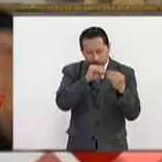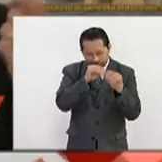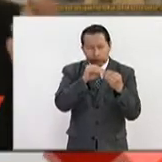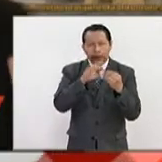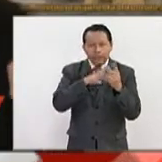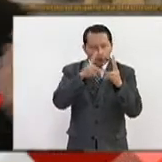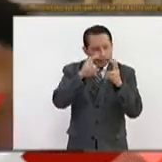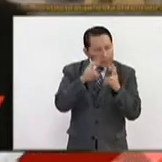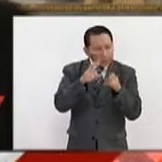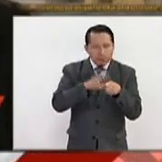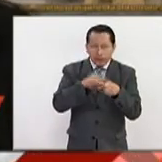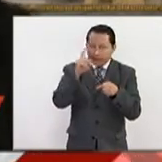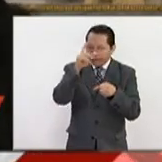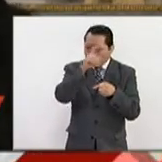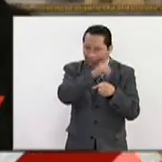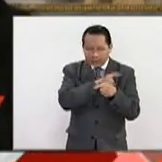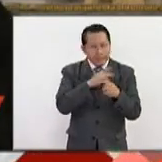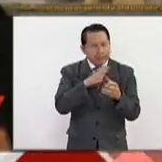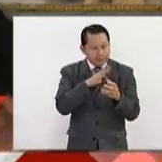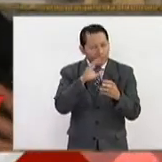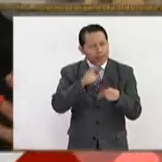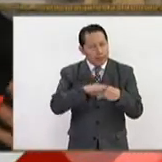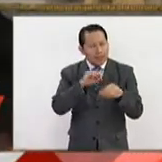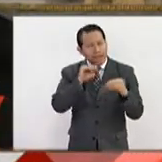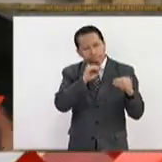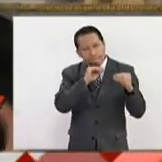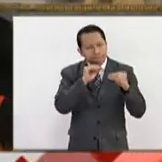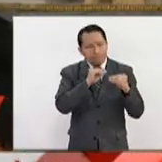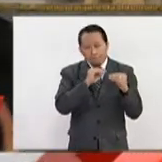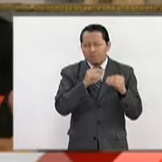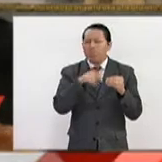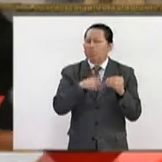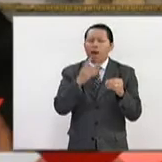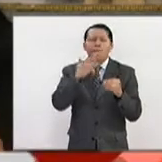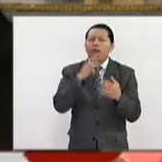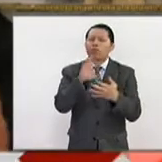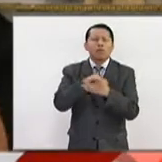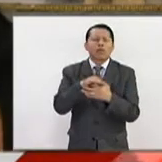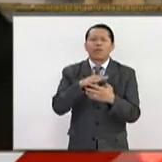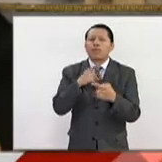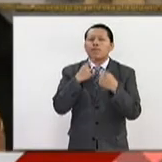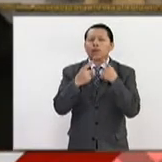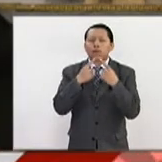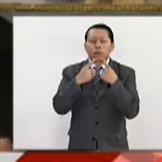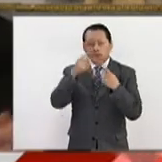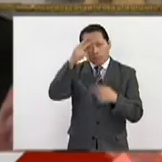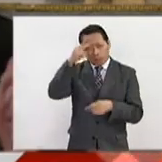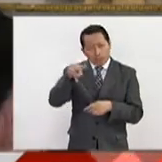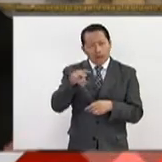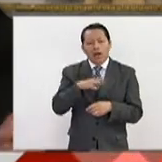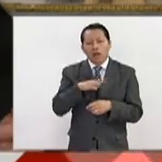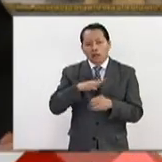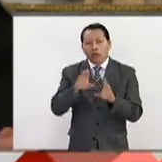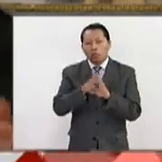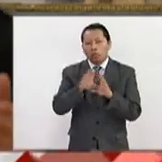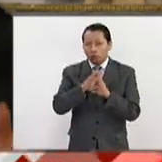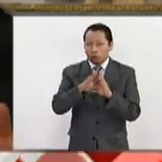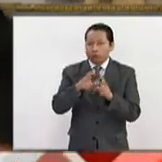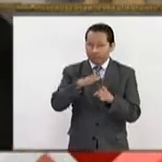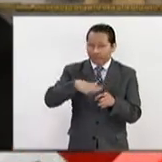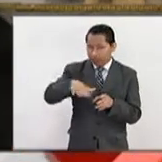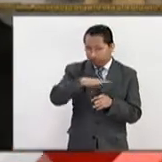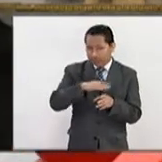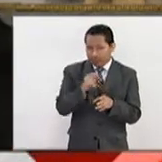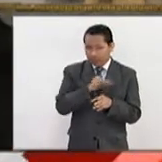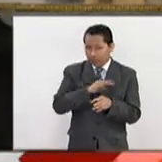los temas, quedan los temas que son de mayor debate, pero está bien anclado este diálogo y México tiene como escenario central el